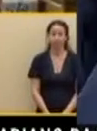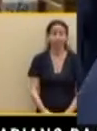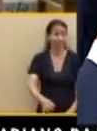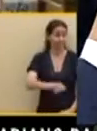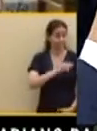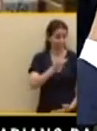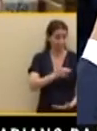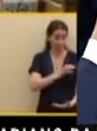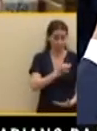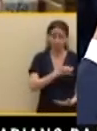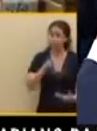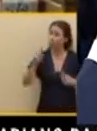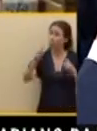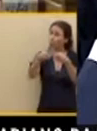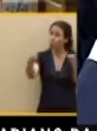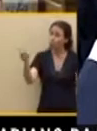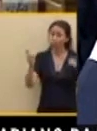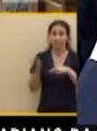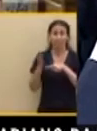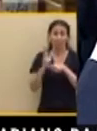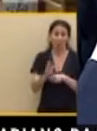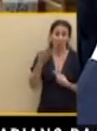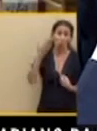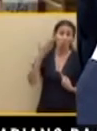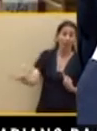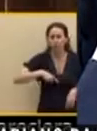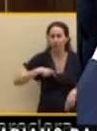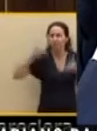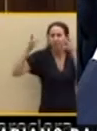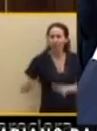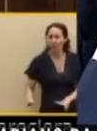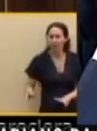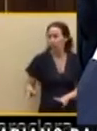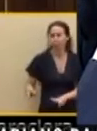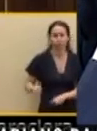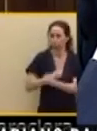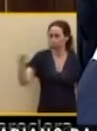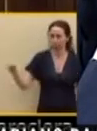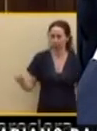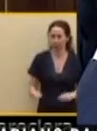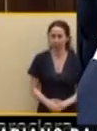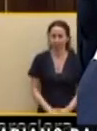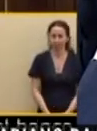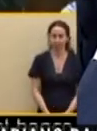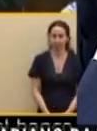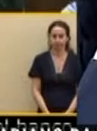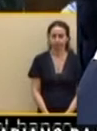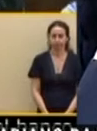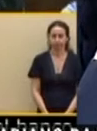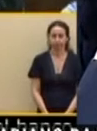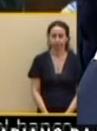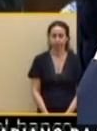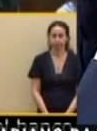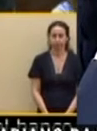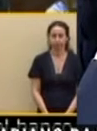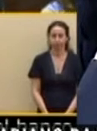de unidos podemos compartir socialistas porque se necesita unidos podemos permite que esas comunidades autónomas gobernadas de esquerda